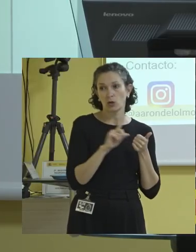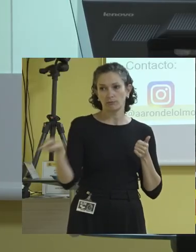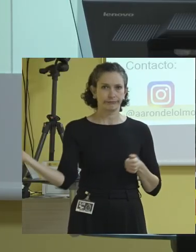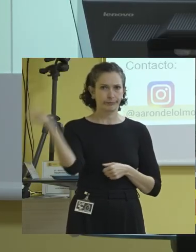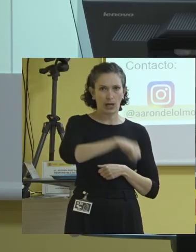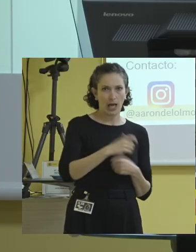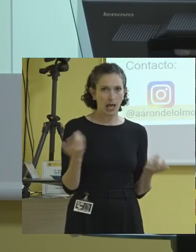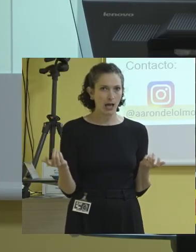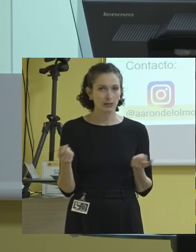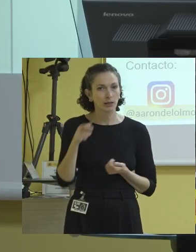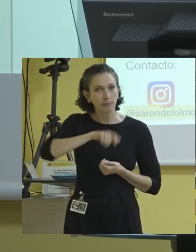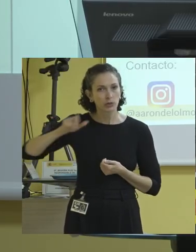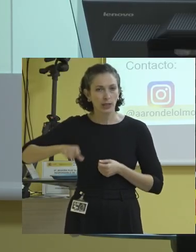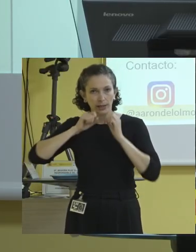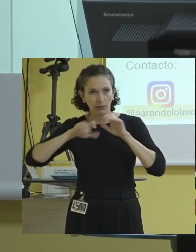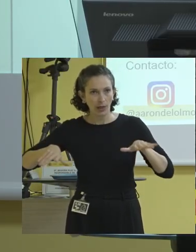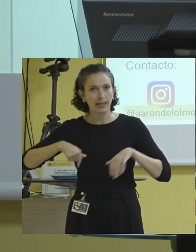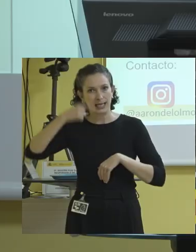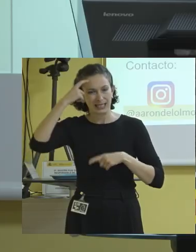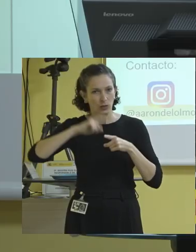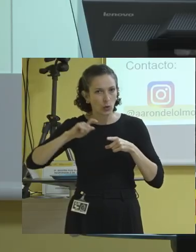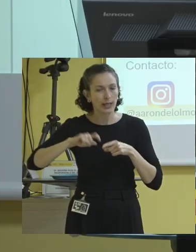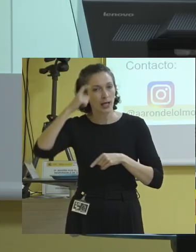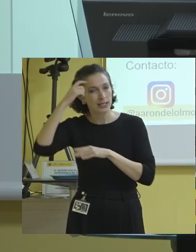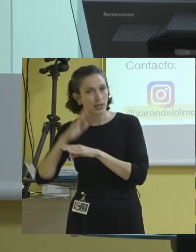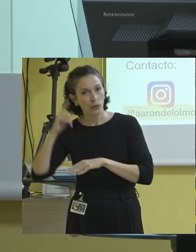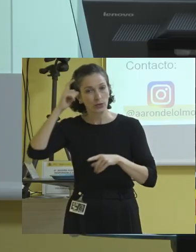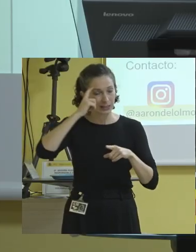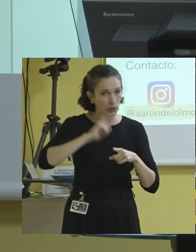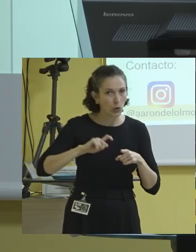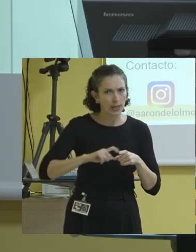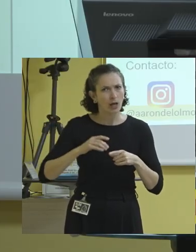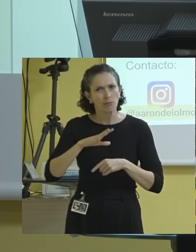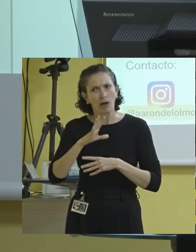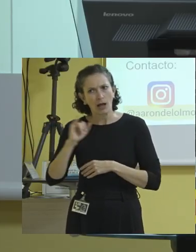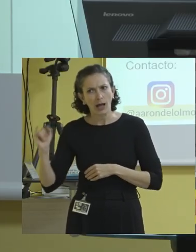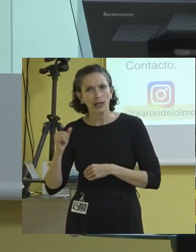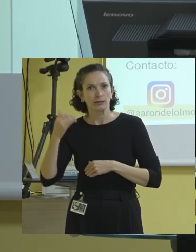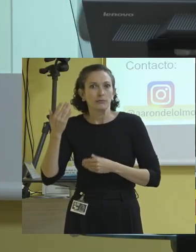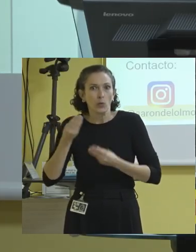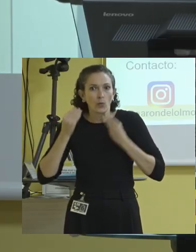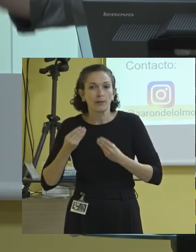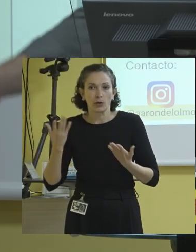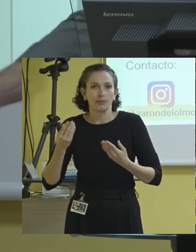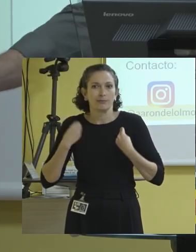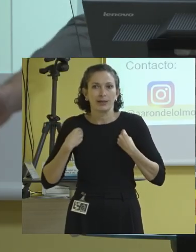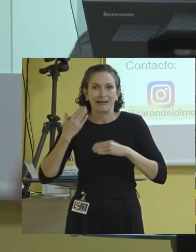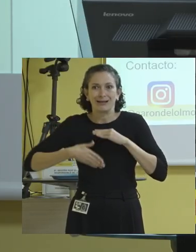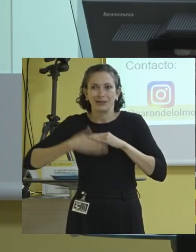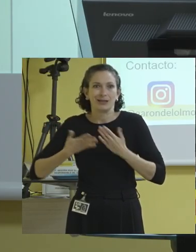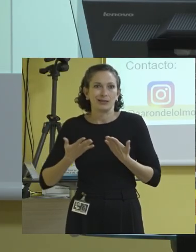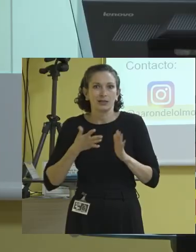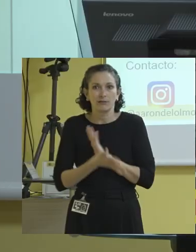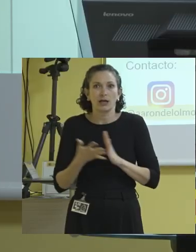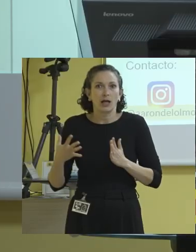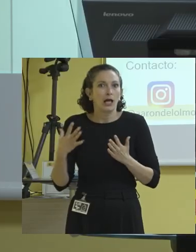grandes divulgadores de psicología y neuropsicología que son muy buenos. Lo que pasa es que tienen una vida limitada y no pueden divulgar por todos nosotros. El problema es que